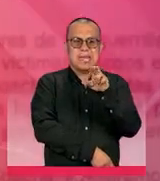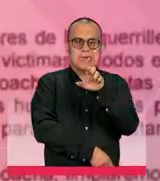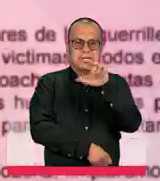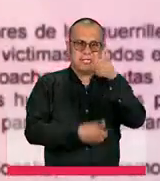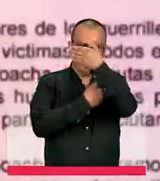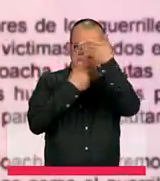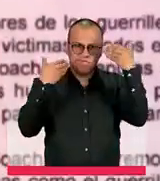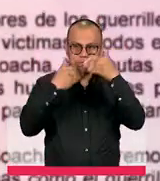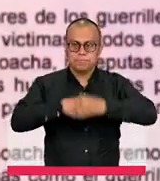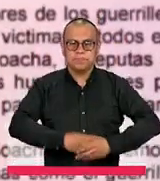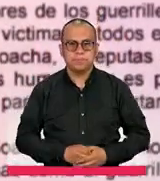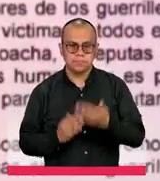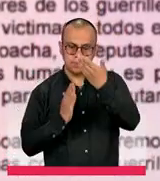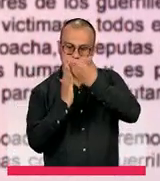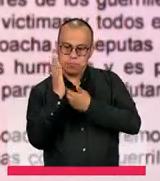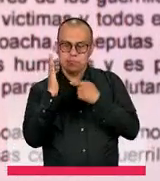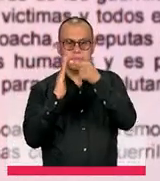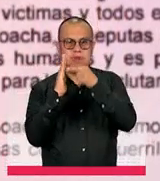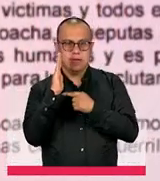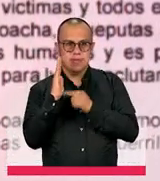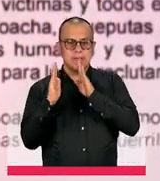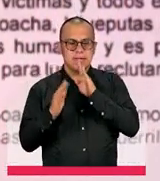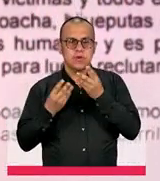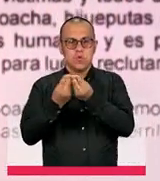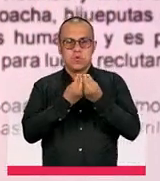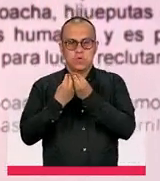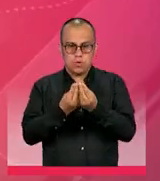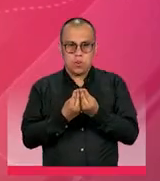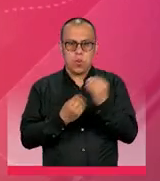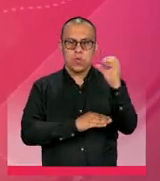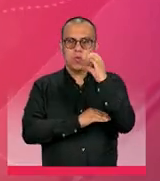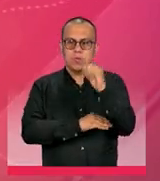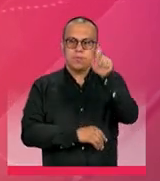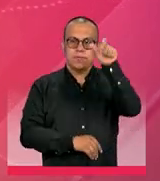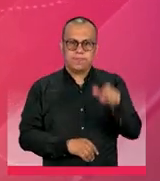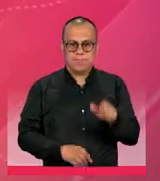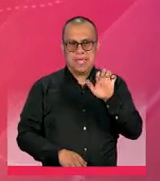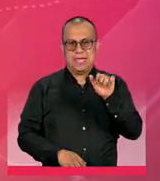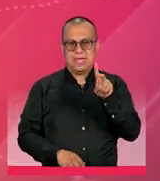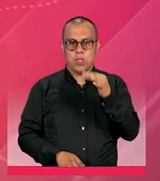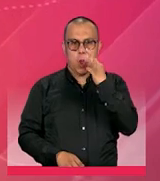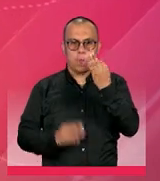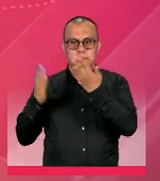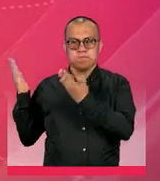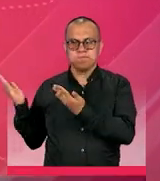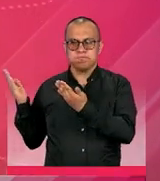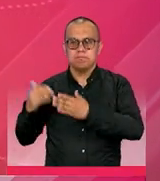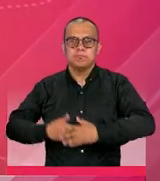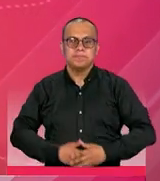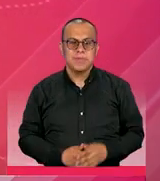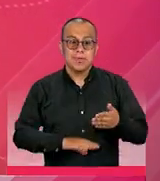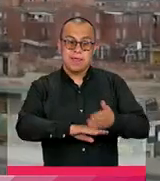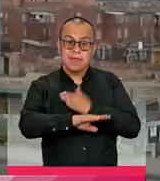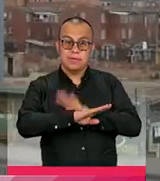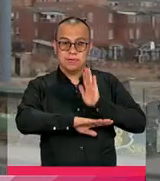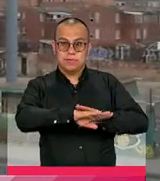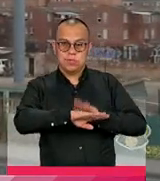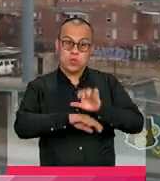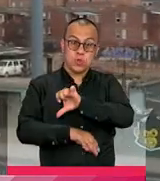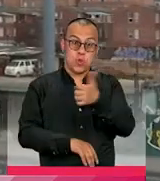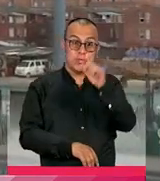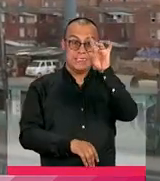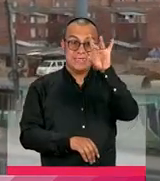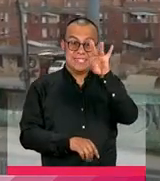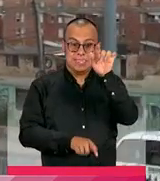entre los amenazados por las 'águilas negras' está el concejal de colombia humana heiner gaitán para quien recibió advertencias junto a 15